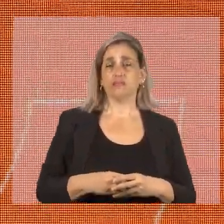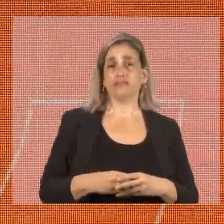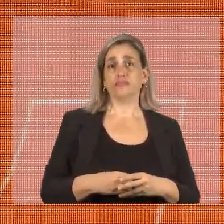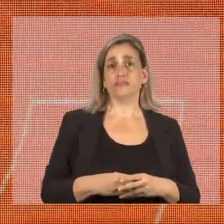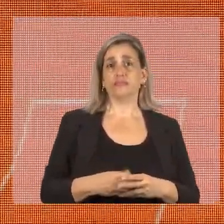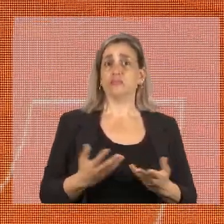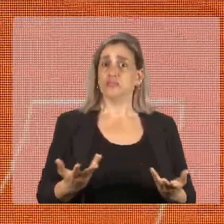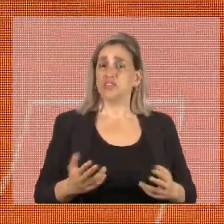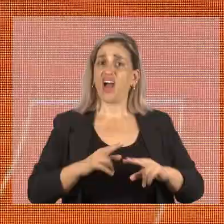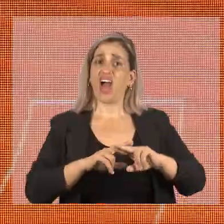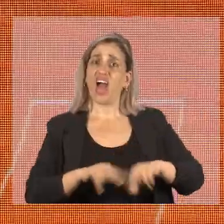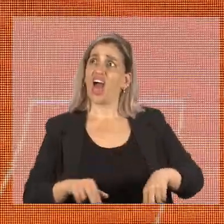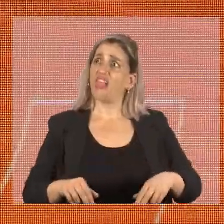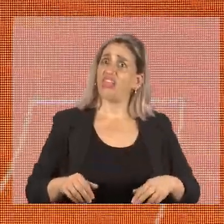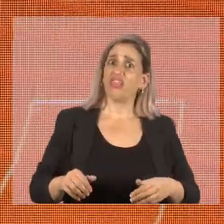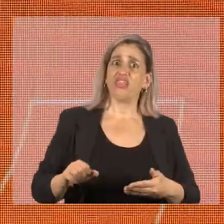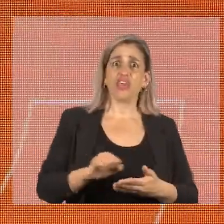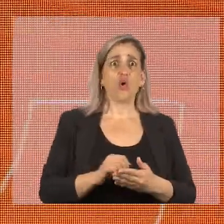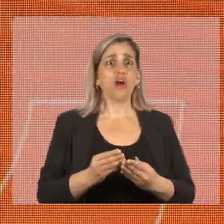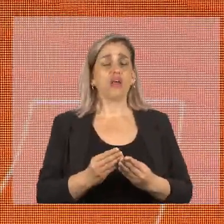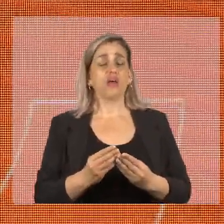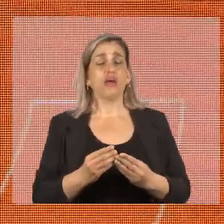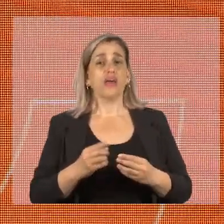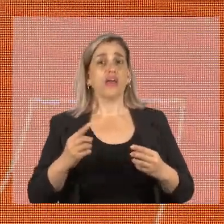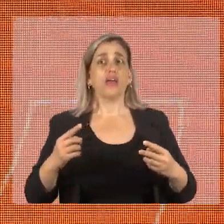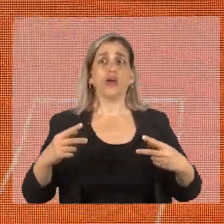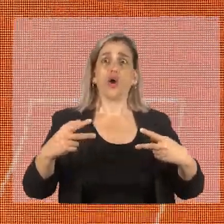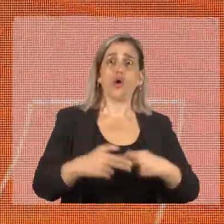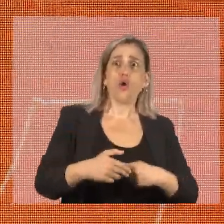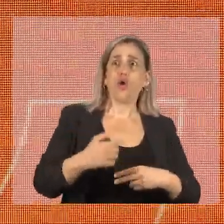¿Se va a derogar la prohibición de piquetes?